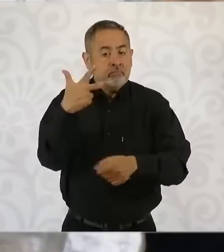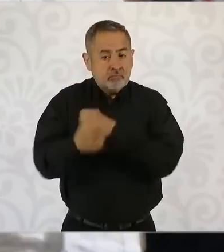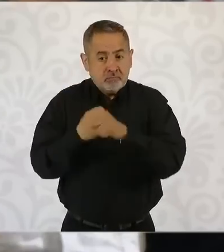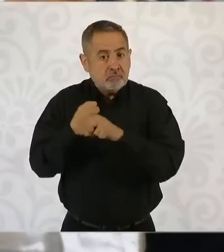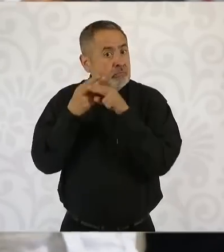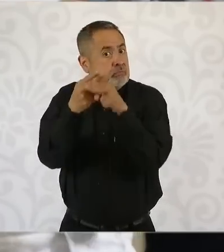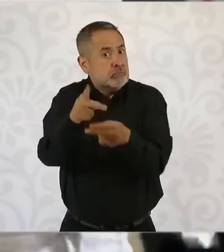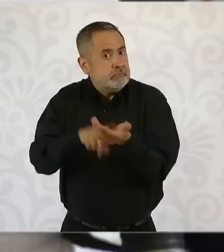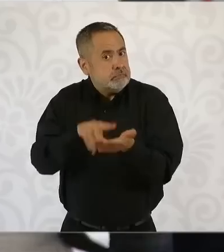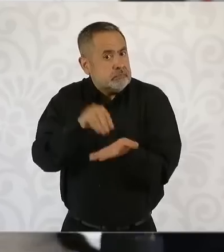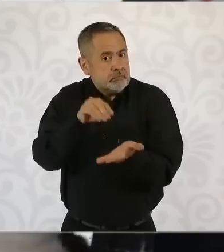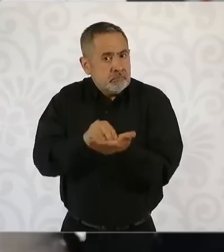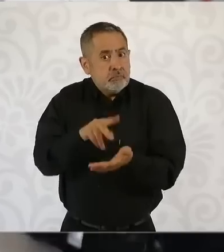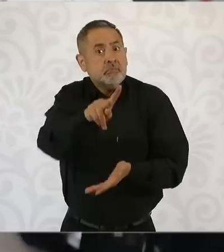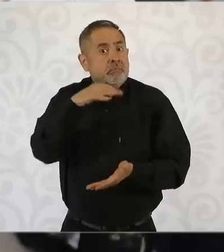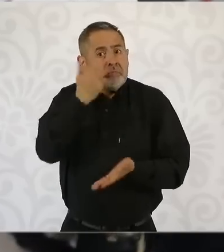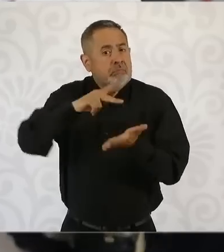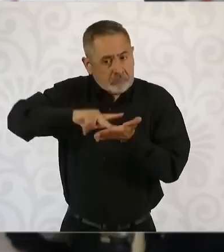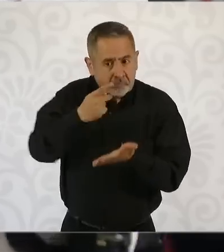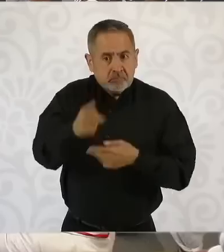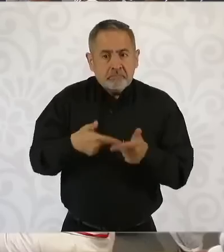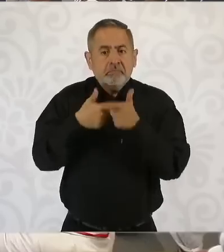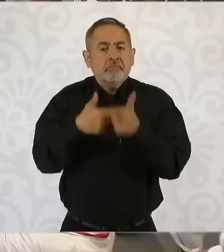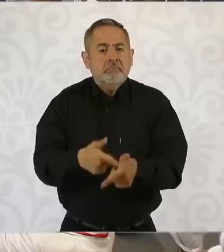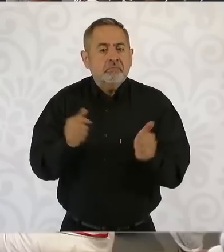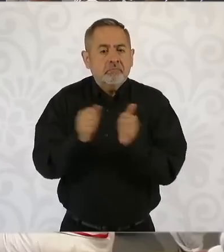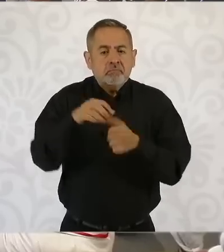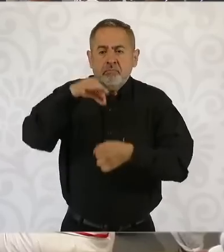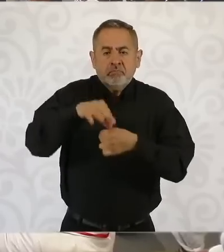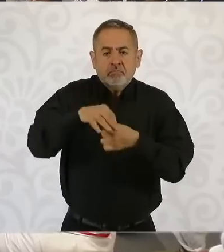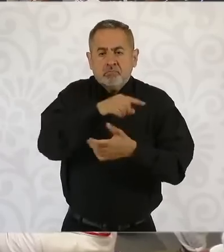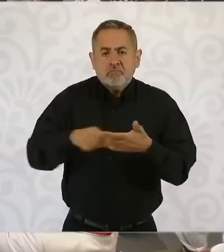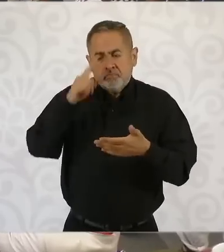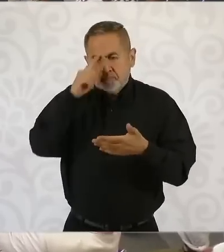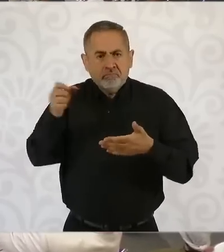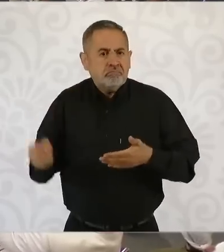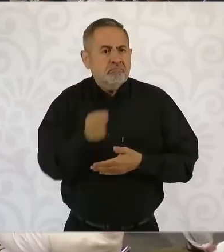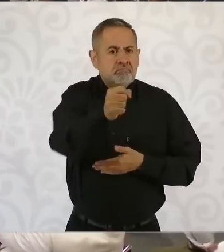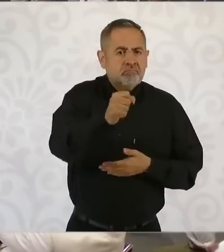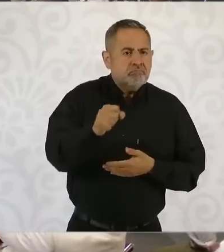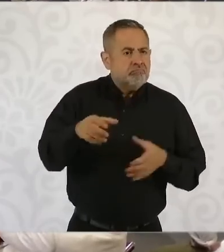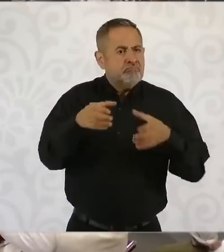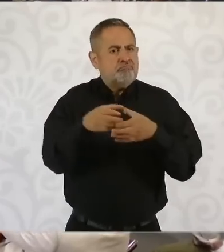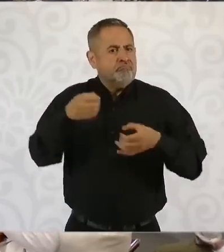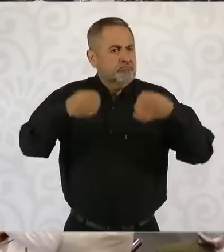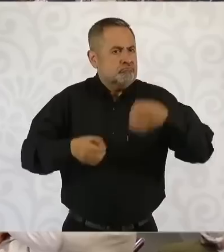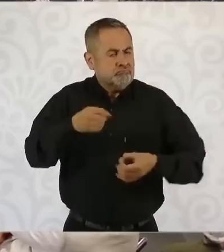lugar y busca ratificarse por medio de la elección al Poder Judicial. Y